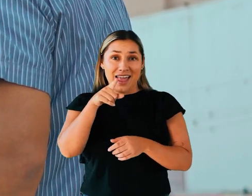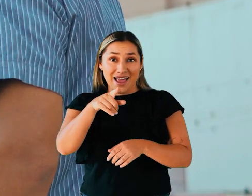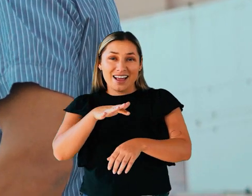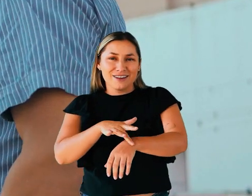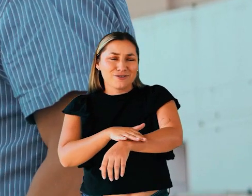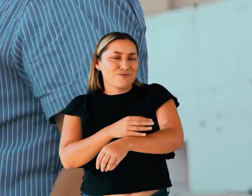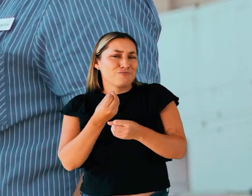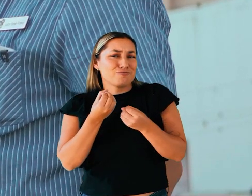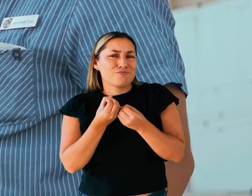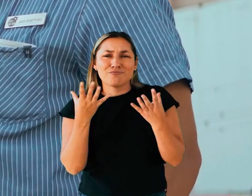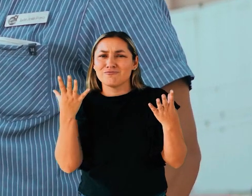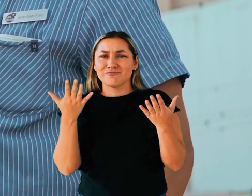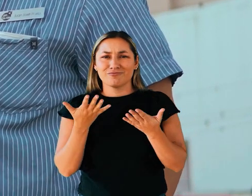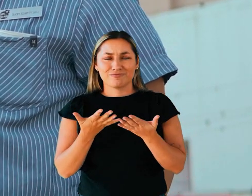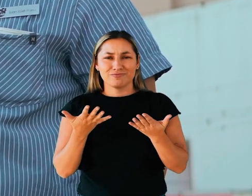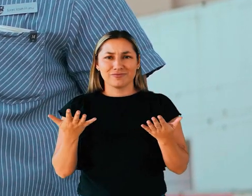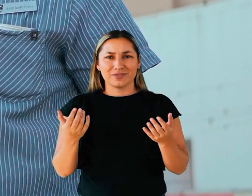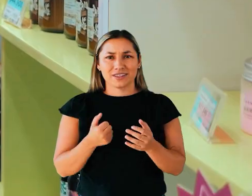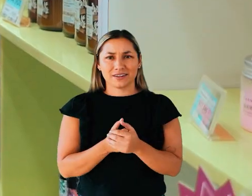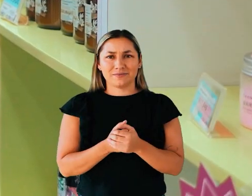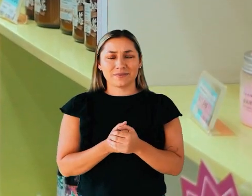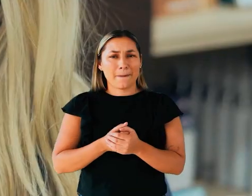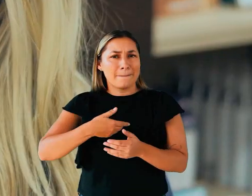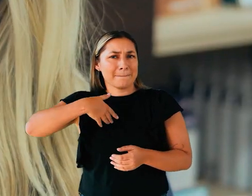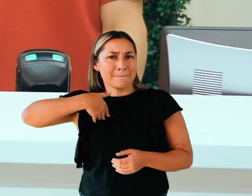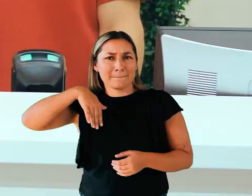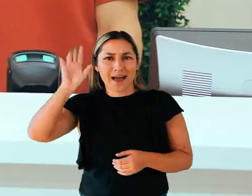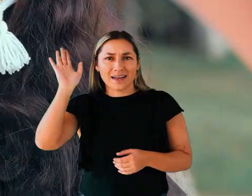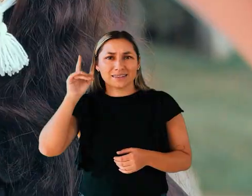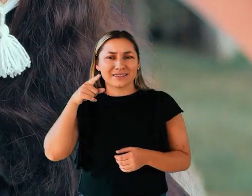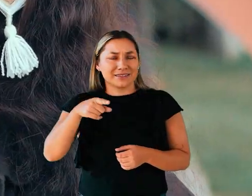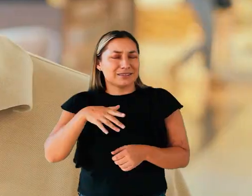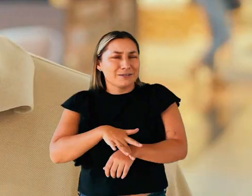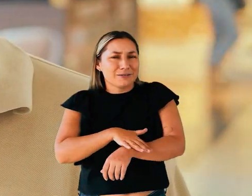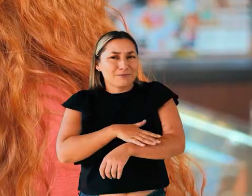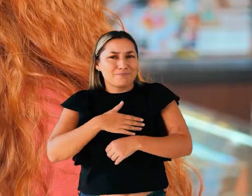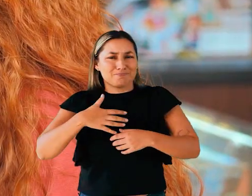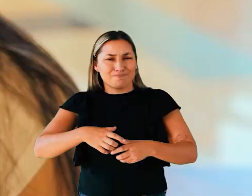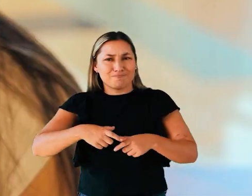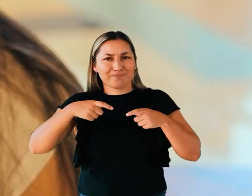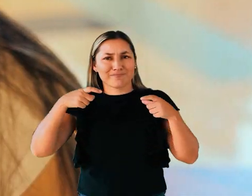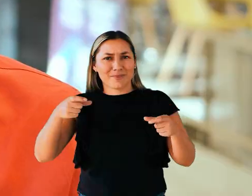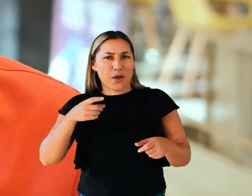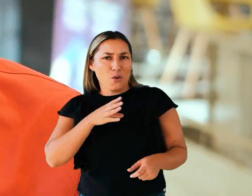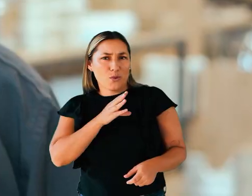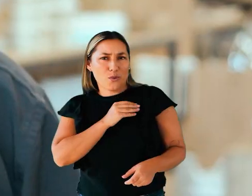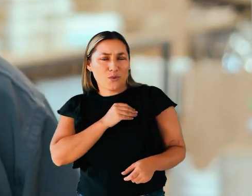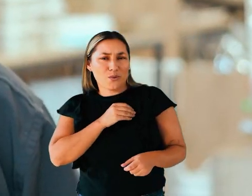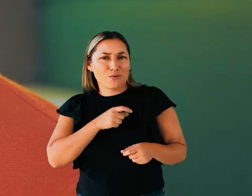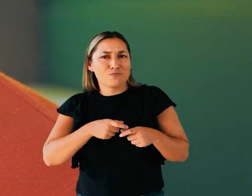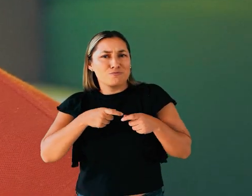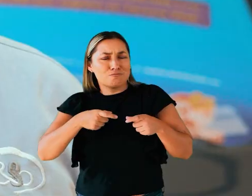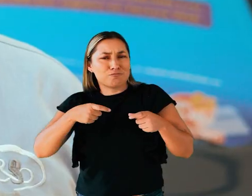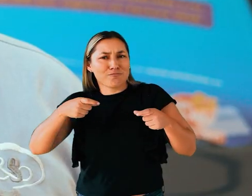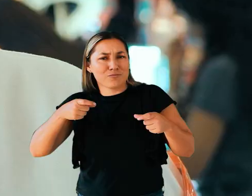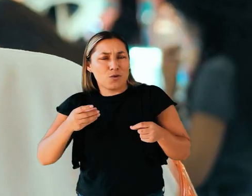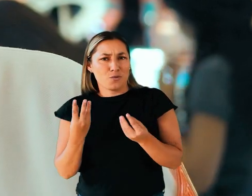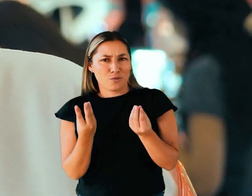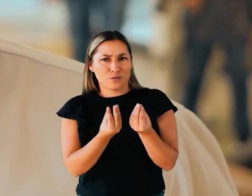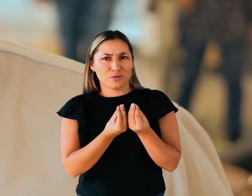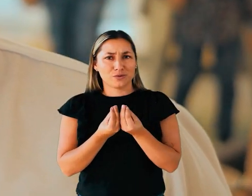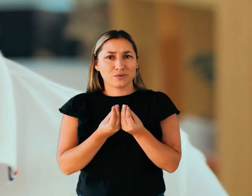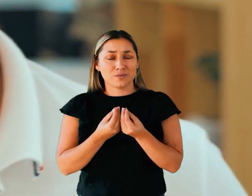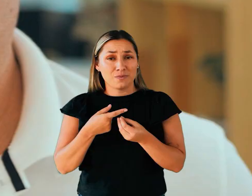hace vibrar muchas cosas, pero sobre todo, vibramos en grande con la emoción de crecer juntos. Este